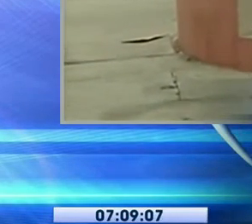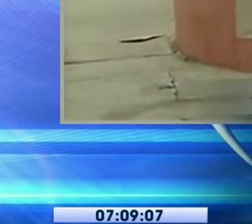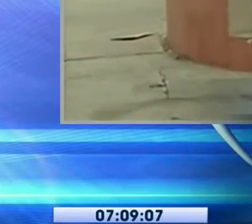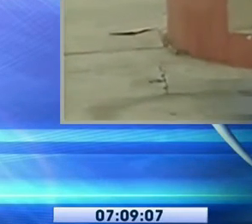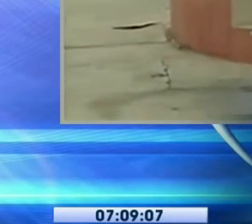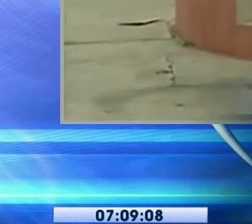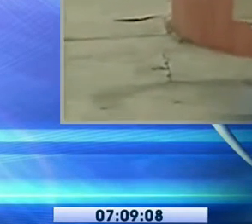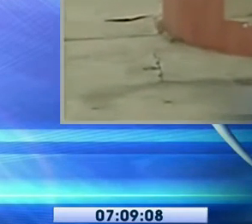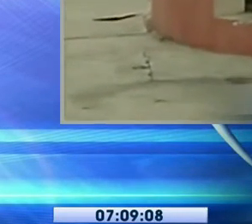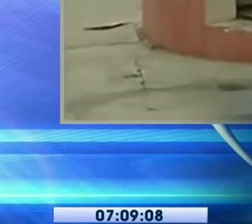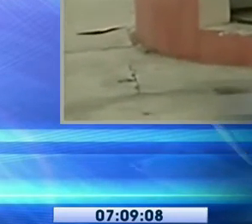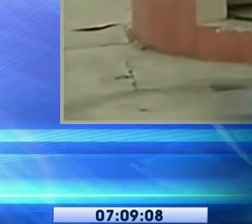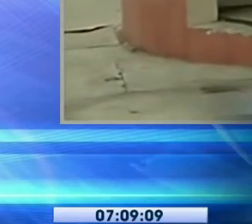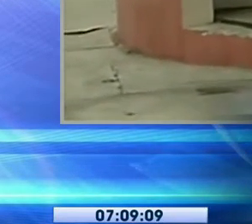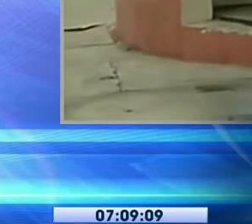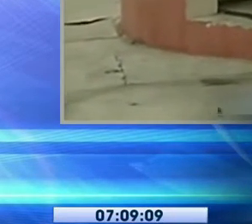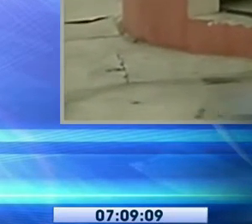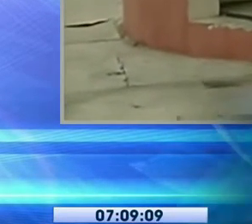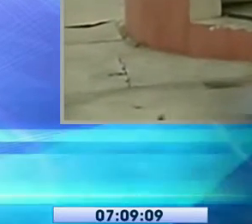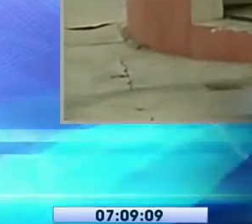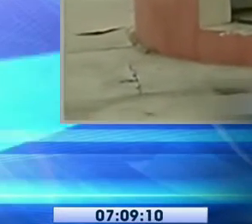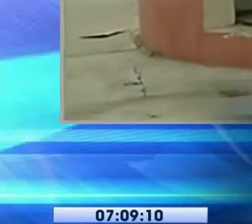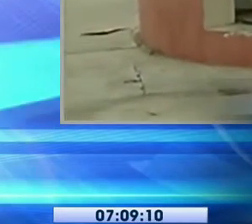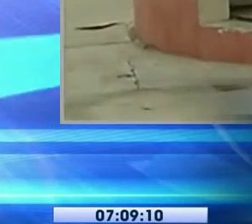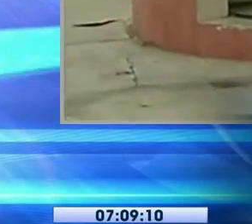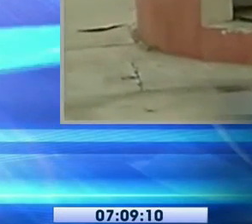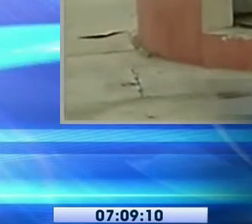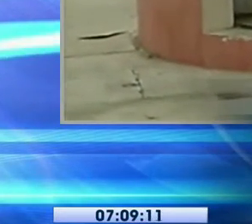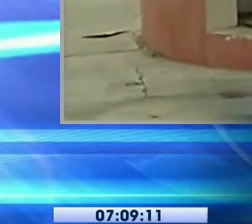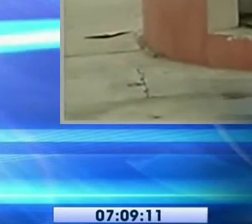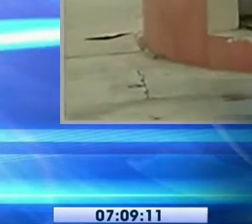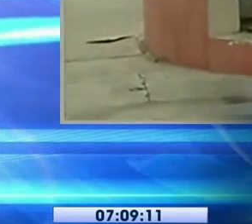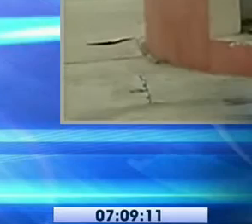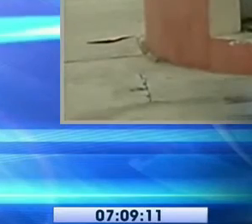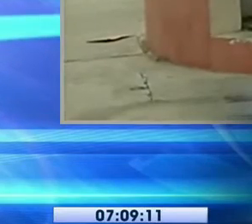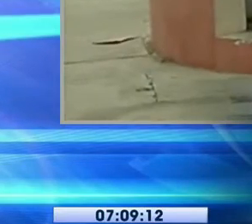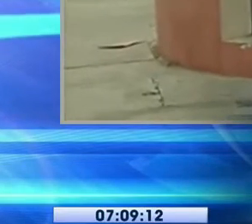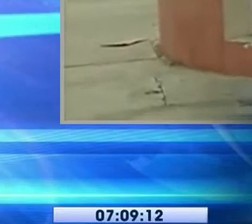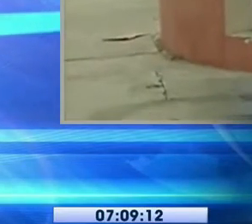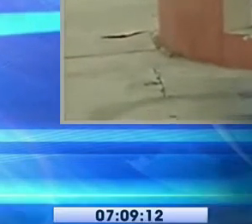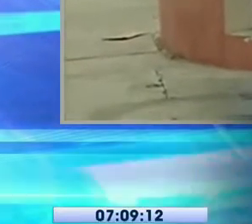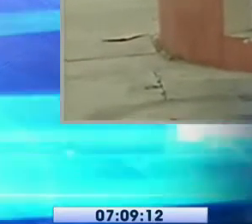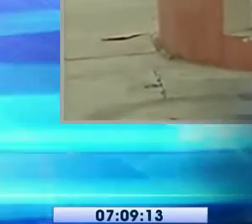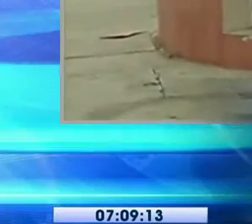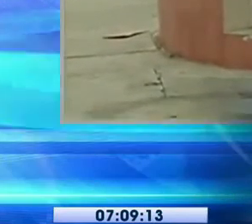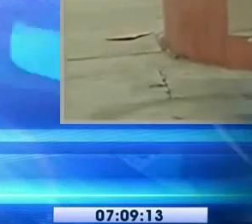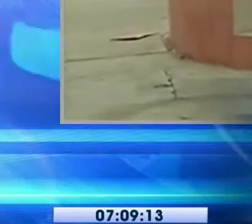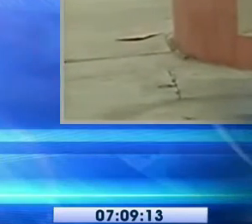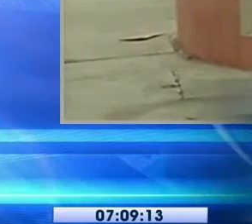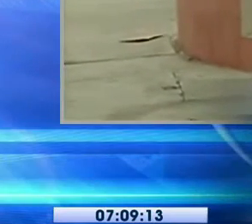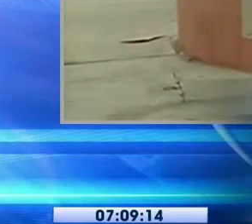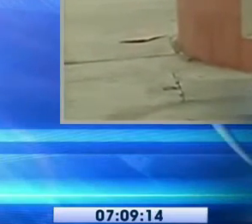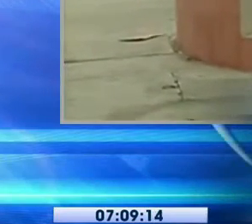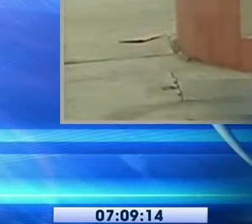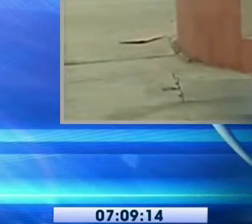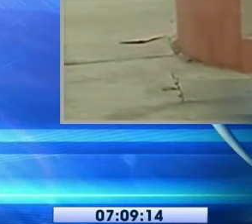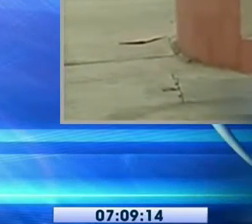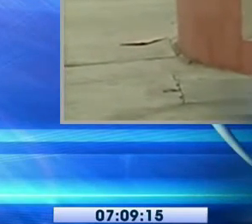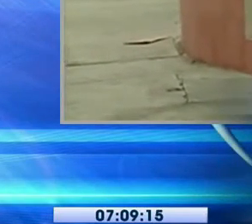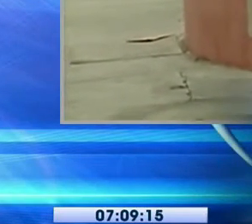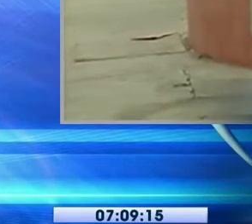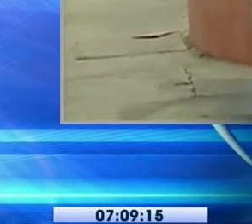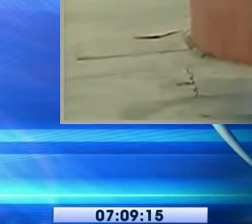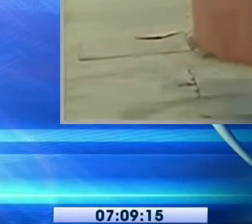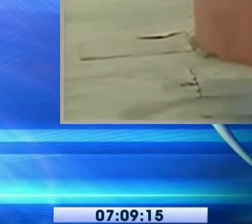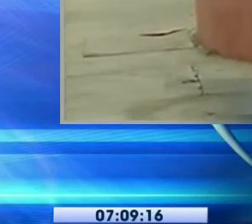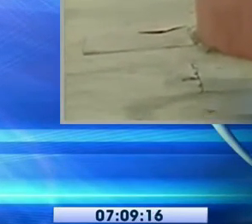inmediatamente proceda hagan la demolición de eso o procedan como la ley determina, ¿no? Porque tampoco, insisto, si